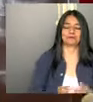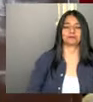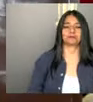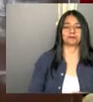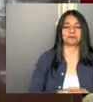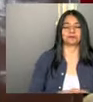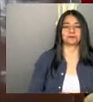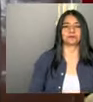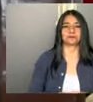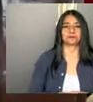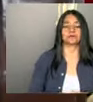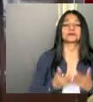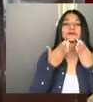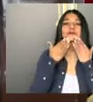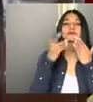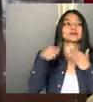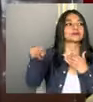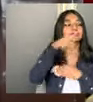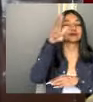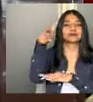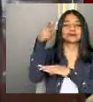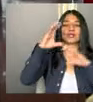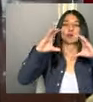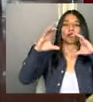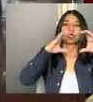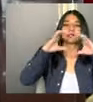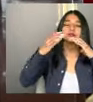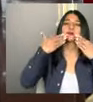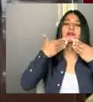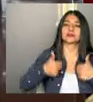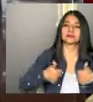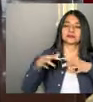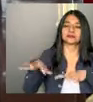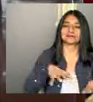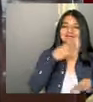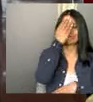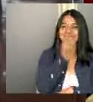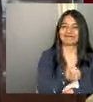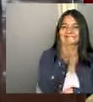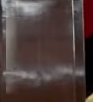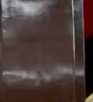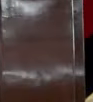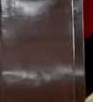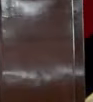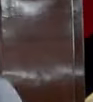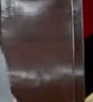Izquierdo. A los medios de comunicación, muchas gracias. Una excelente jornada, un excelente miércoles.